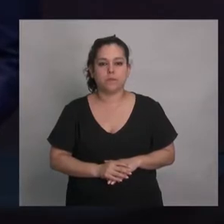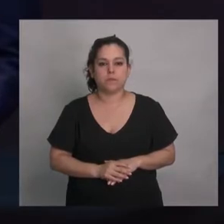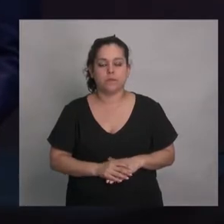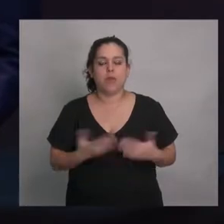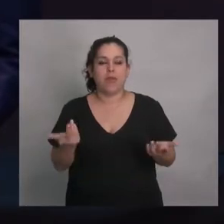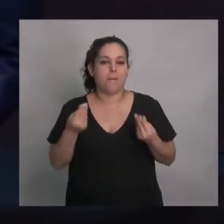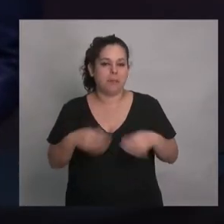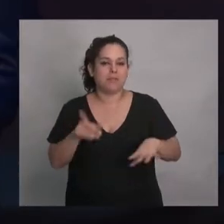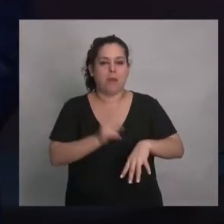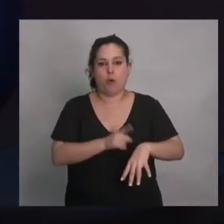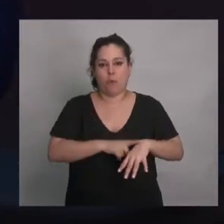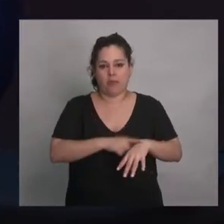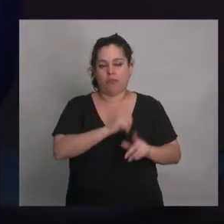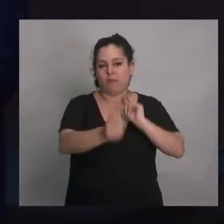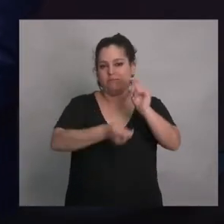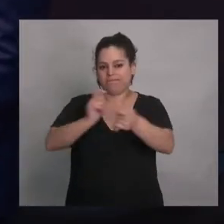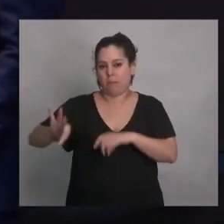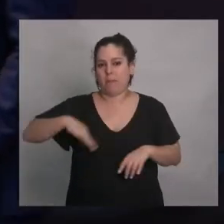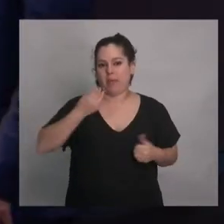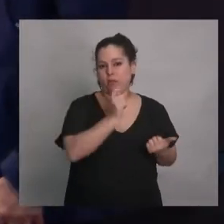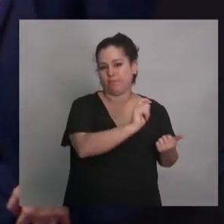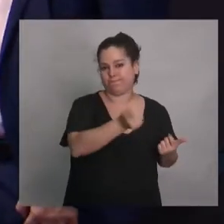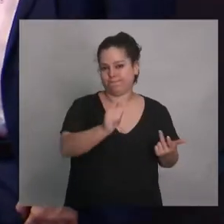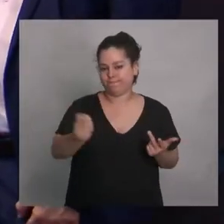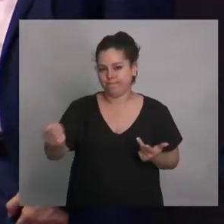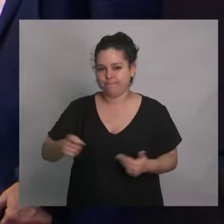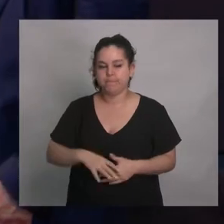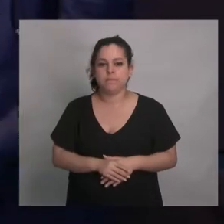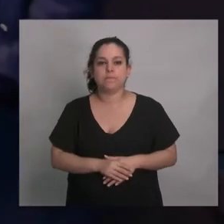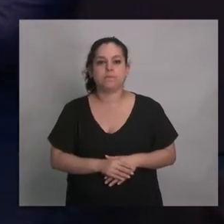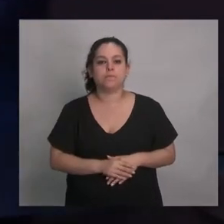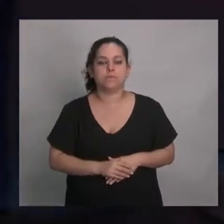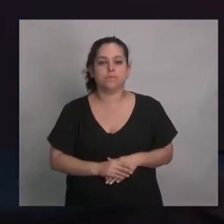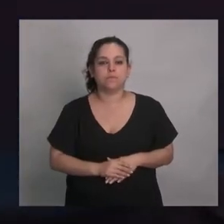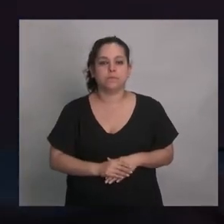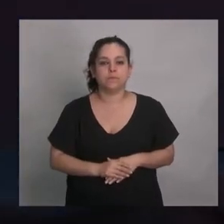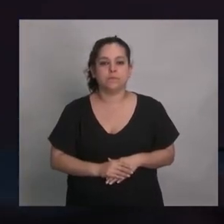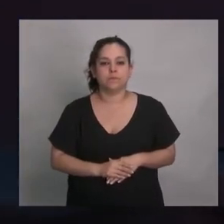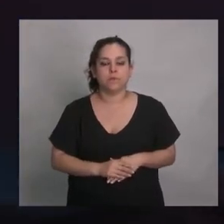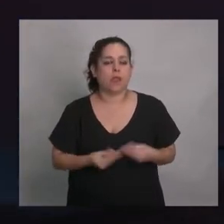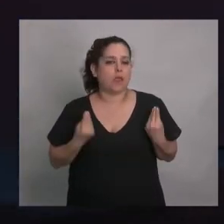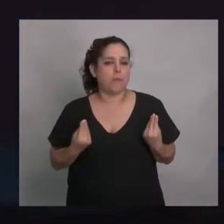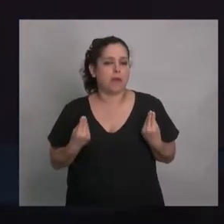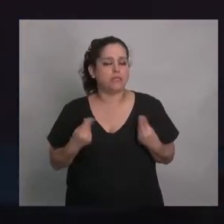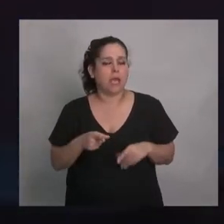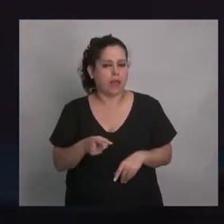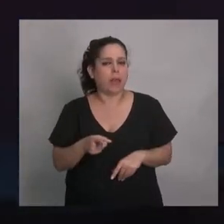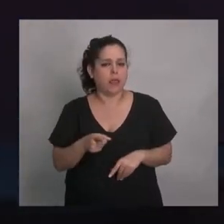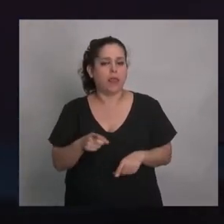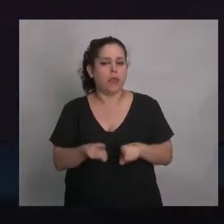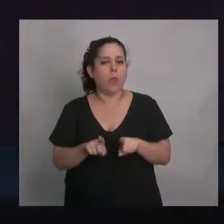el momento de entrega de los premios lo que vamos a hacer es dada la cantidad de